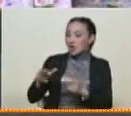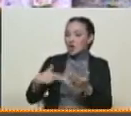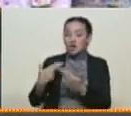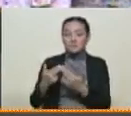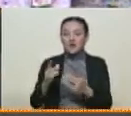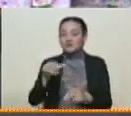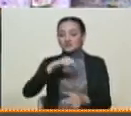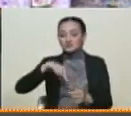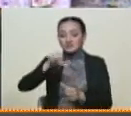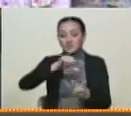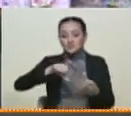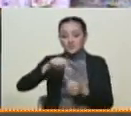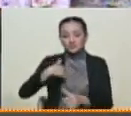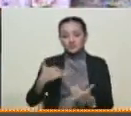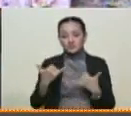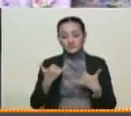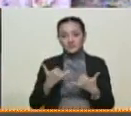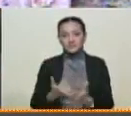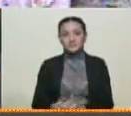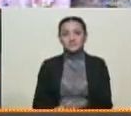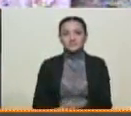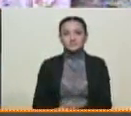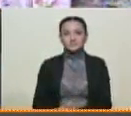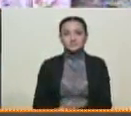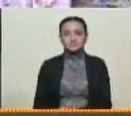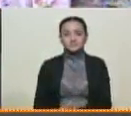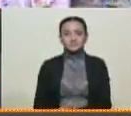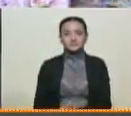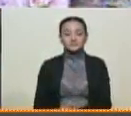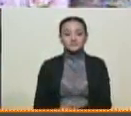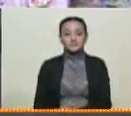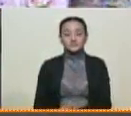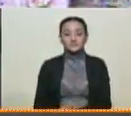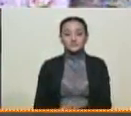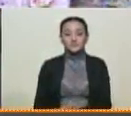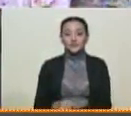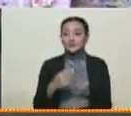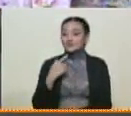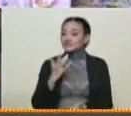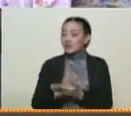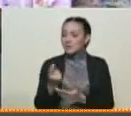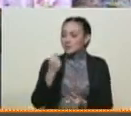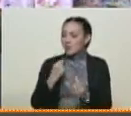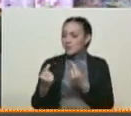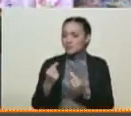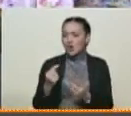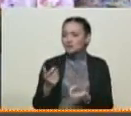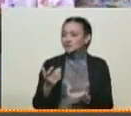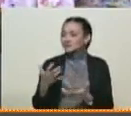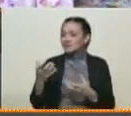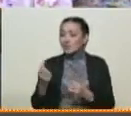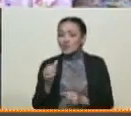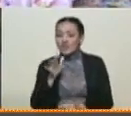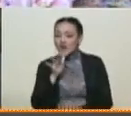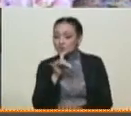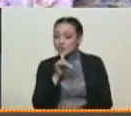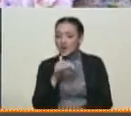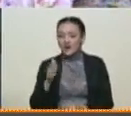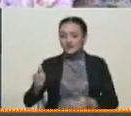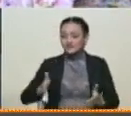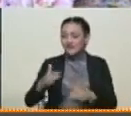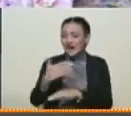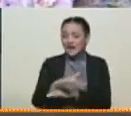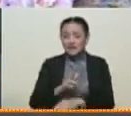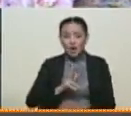convoco a todas y a todos. ¿Qué me dicen estos sectores? Héctor, la inseguridad no nos deja. Héctor, la infraestructura vial está en